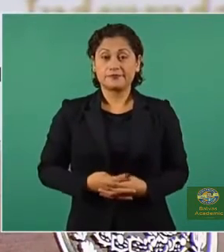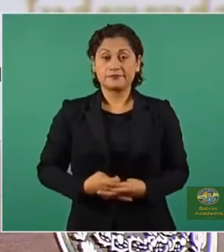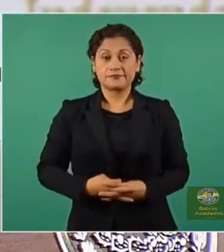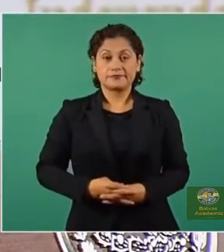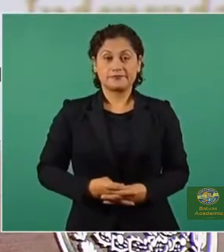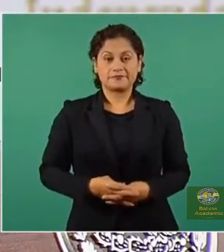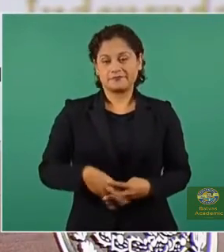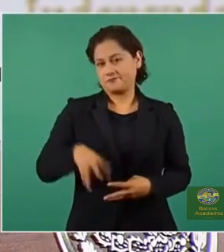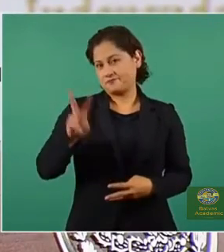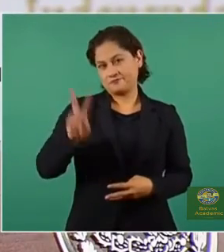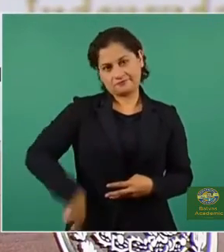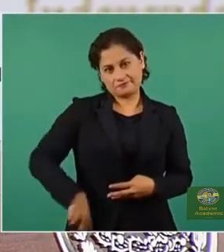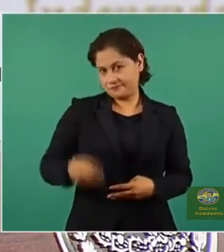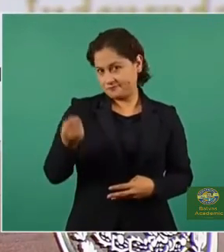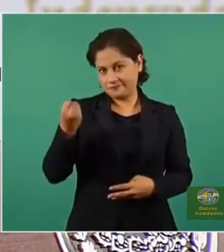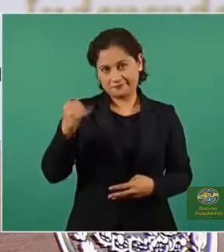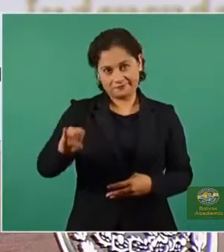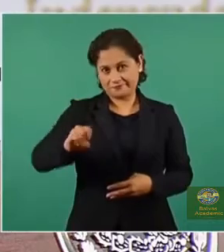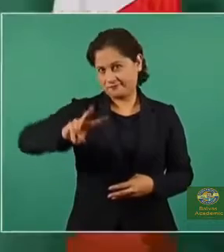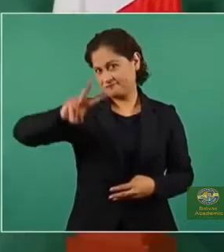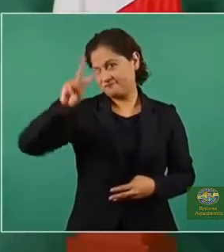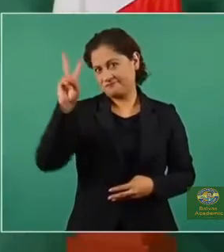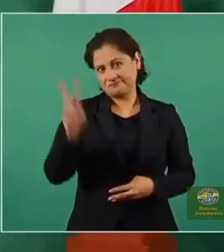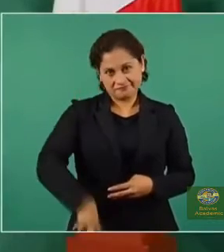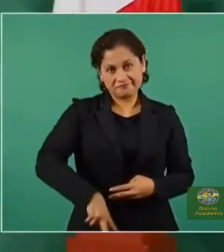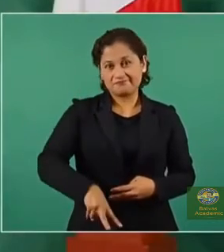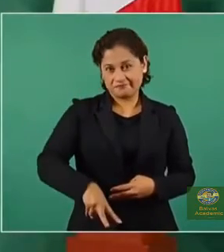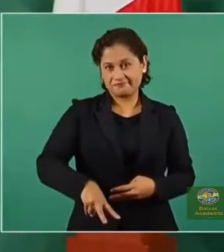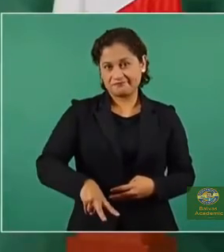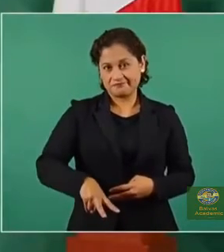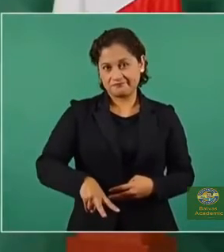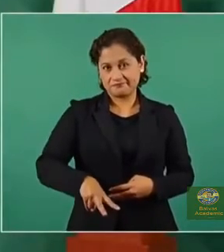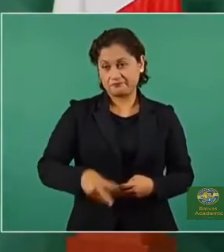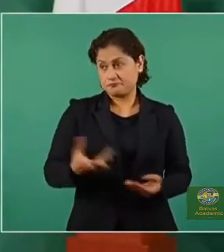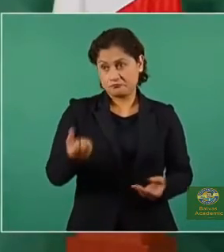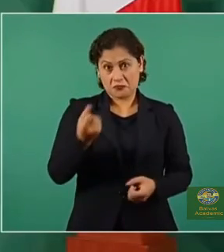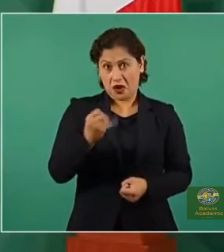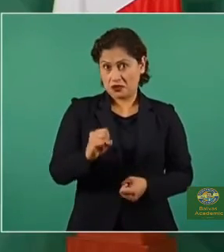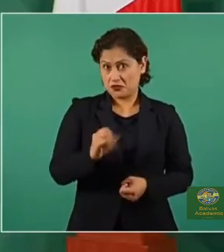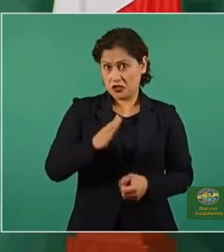la verdad es la verdad. La verdad nos va a hacer libres.